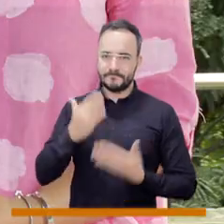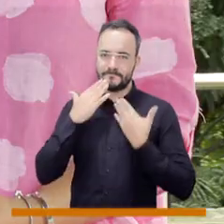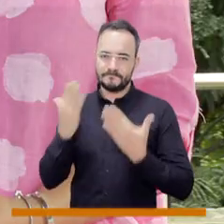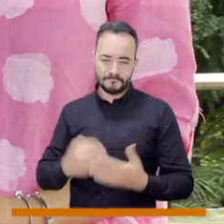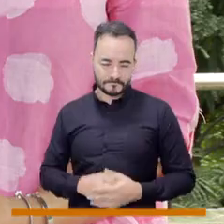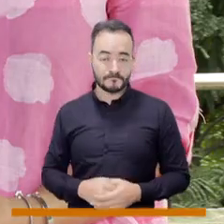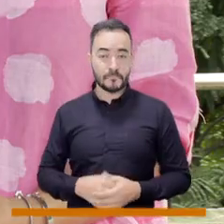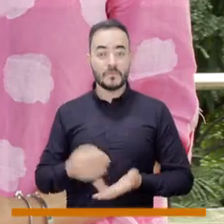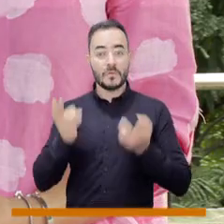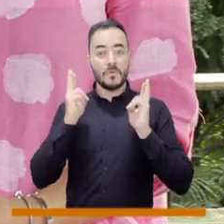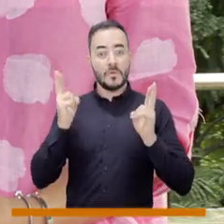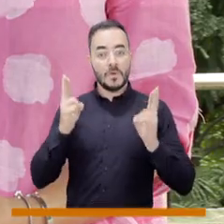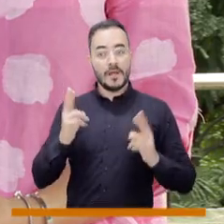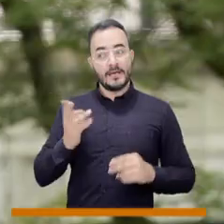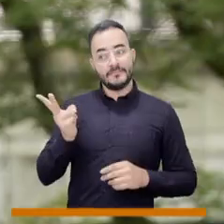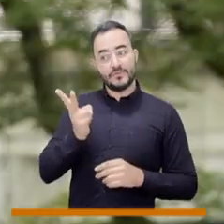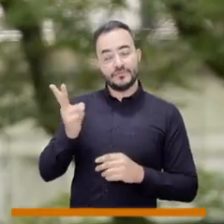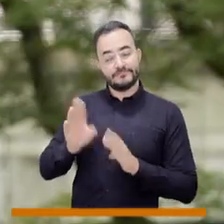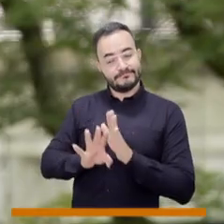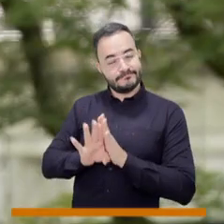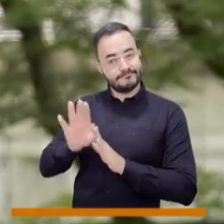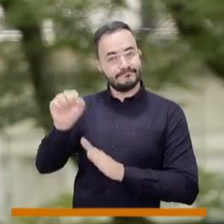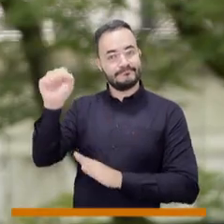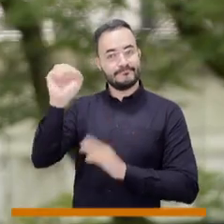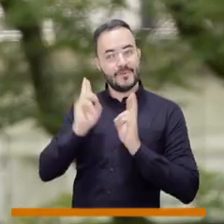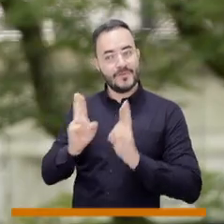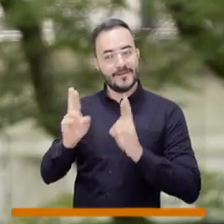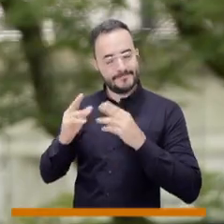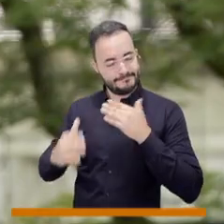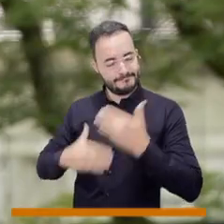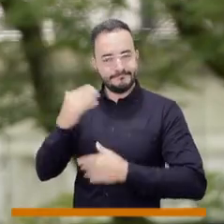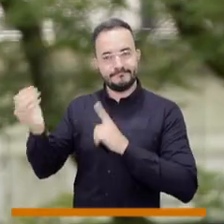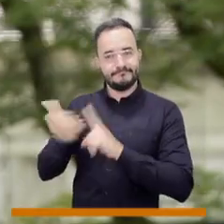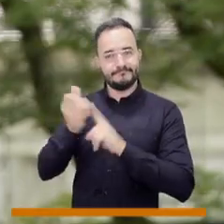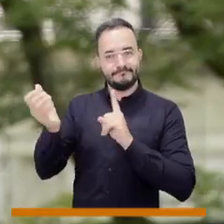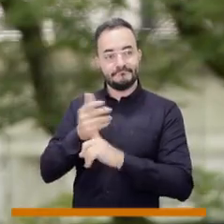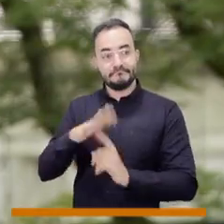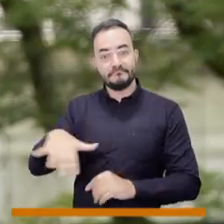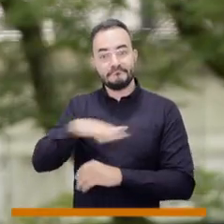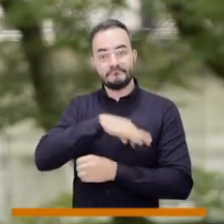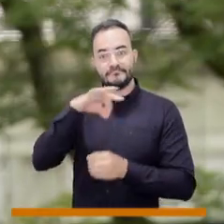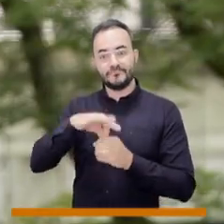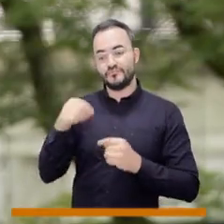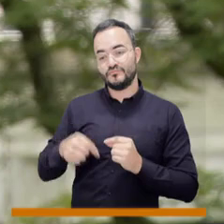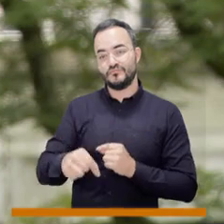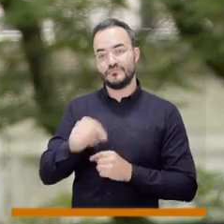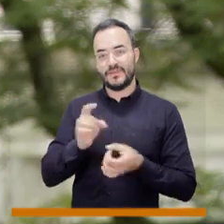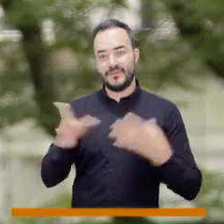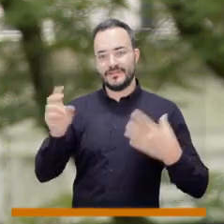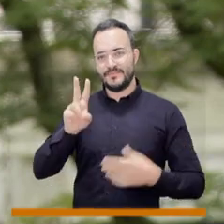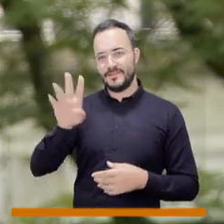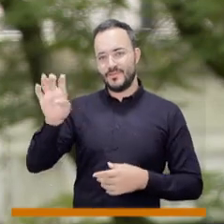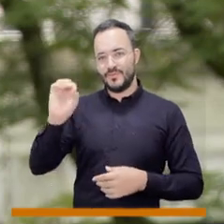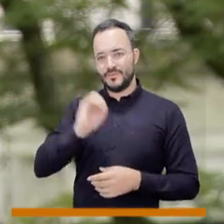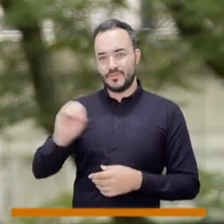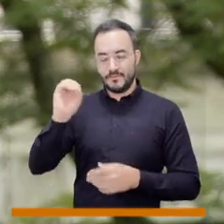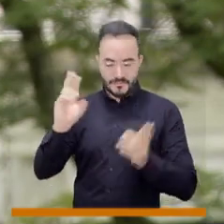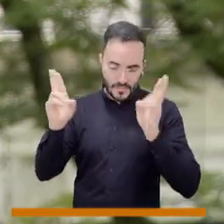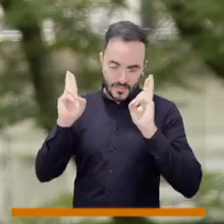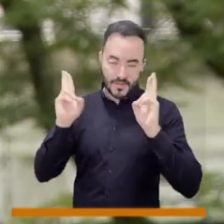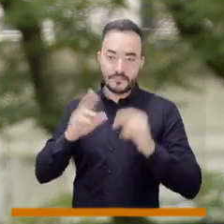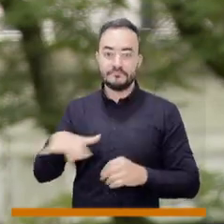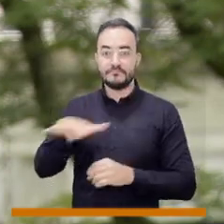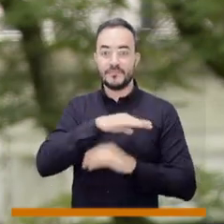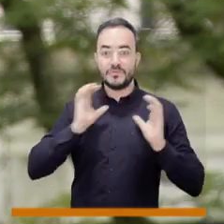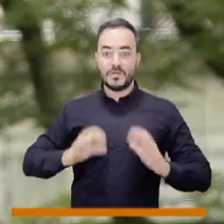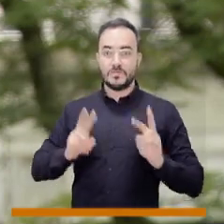por estar con nosotros. Y bueno, esperamos que tengan muchos éxitos en esa consecución del favor popular este próximo 29 de octubre, que